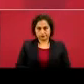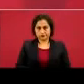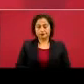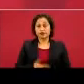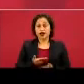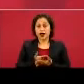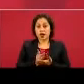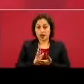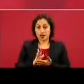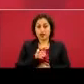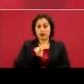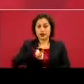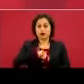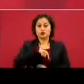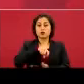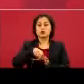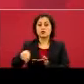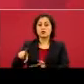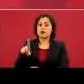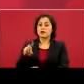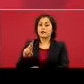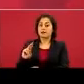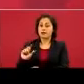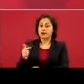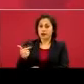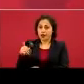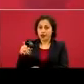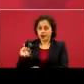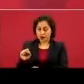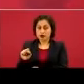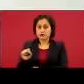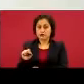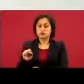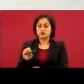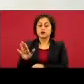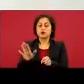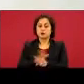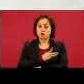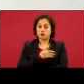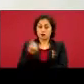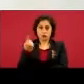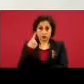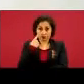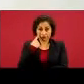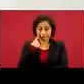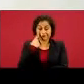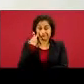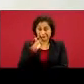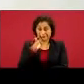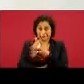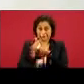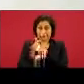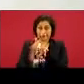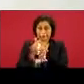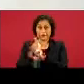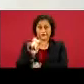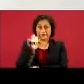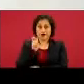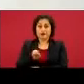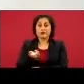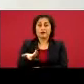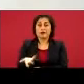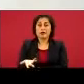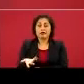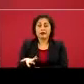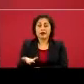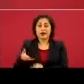adquirir dragas, porque un problema serio es que están asolvados